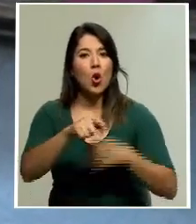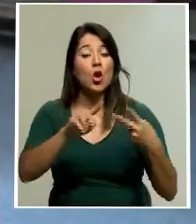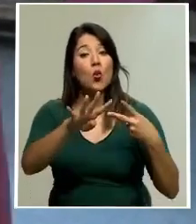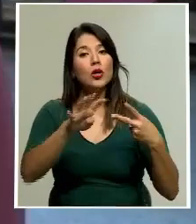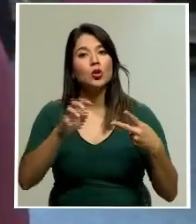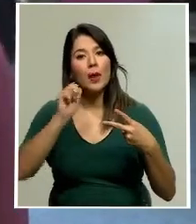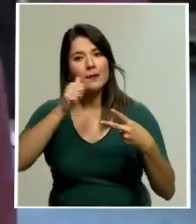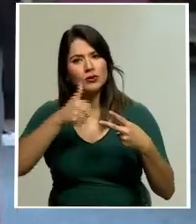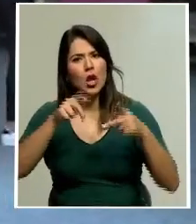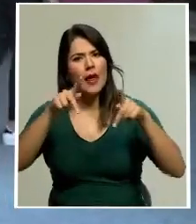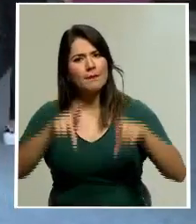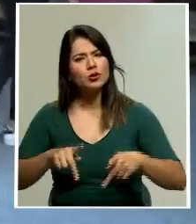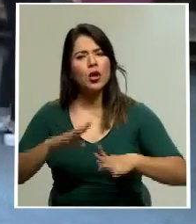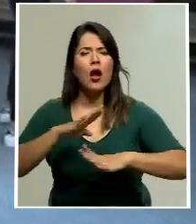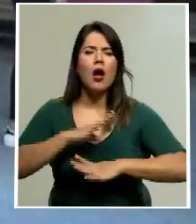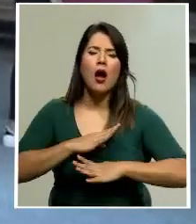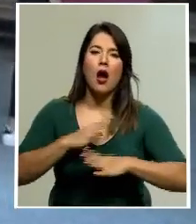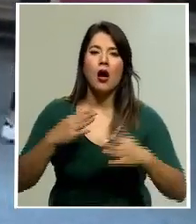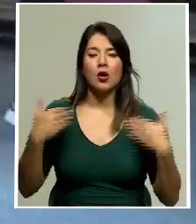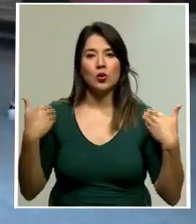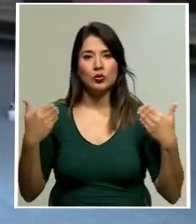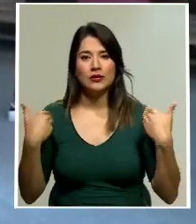muy contentos, muy satisfechos.